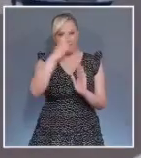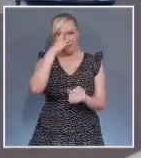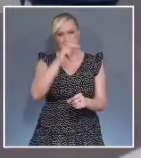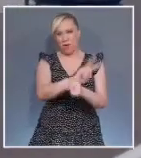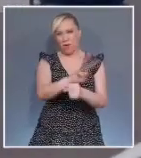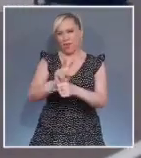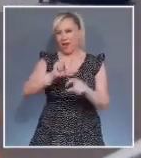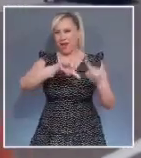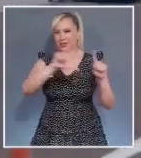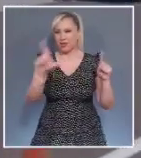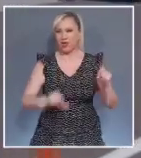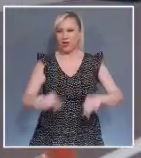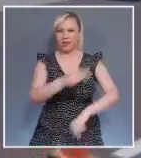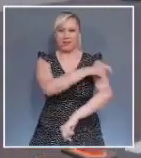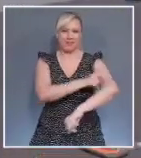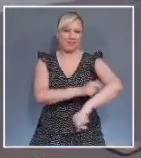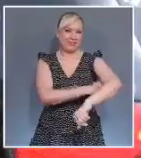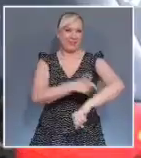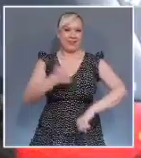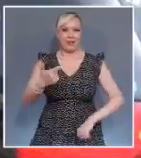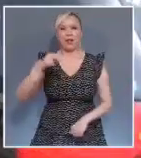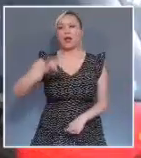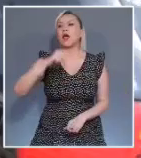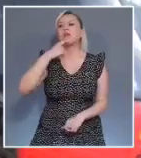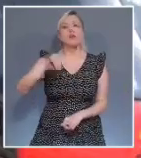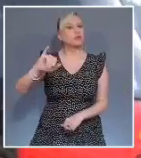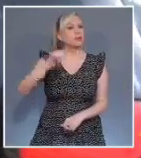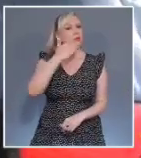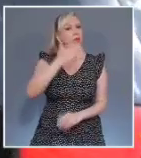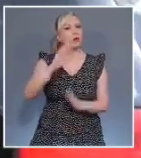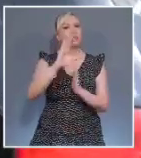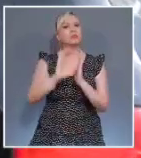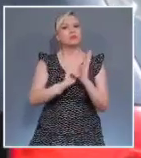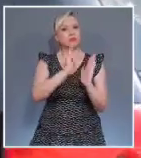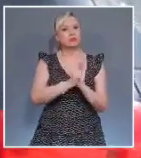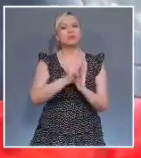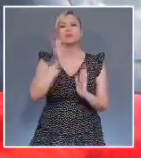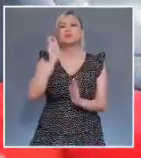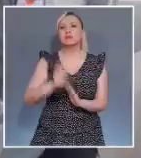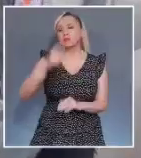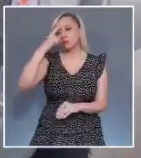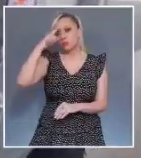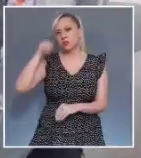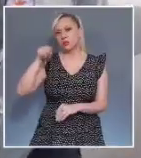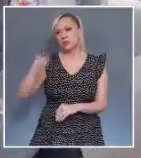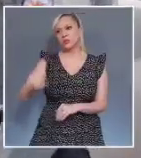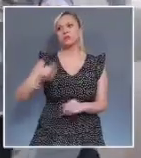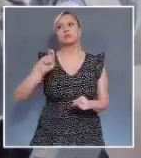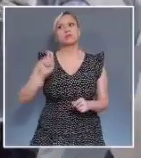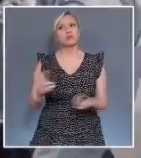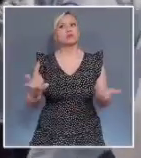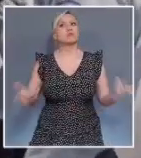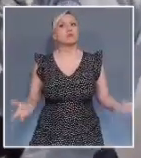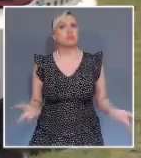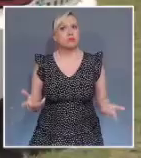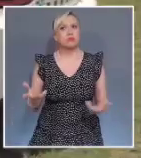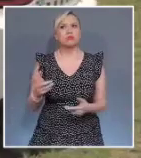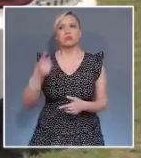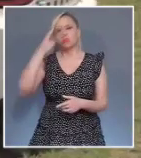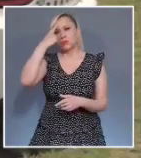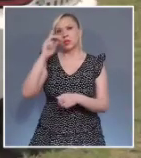Pleno también declaró constitucionales las facultades de esta institución de seguridad pública en temas